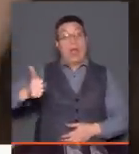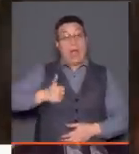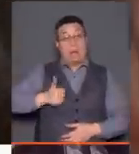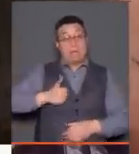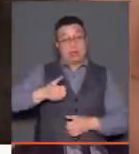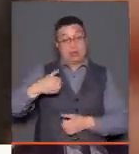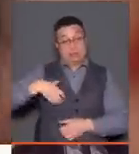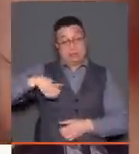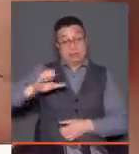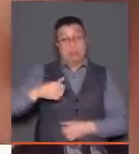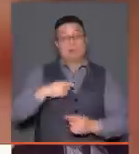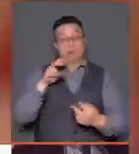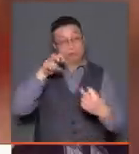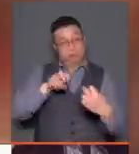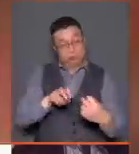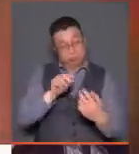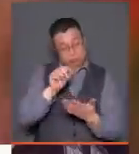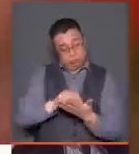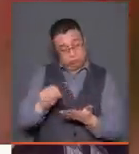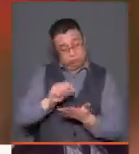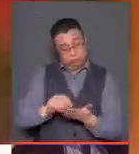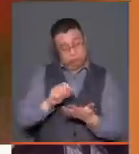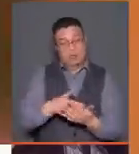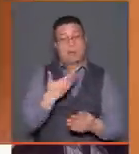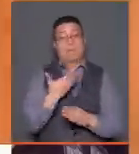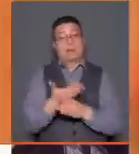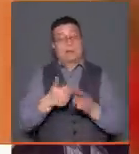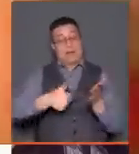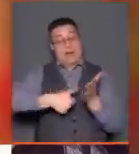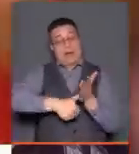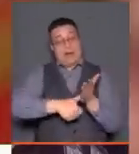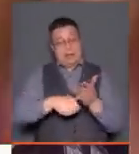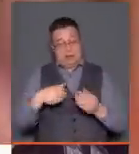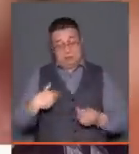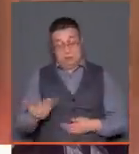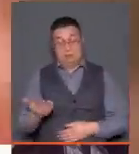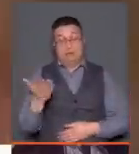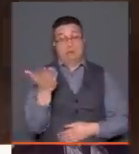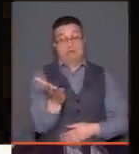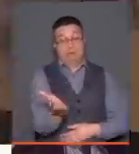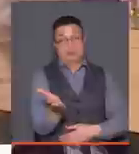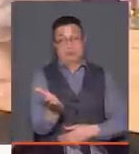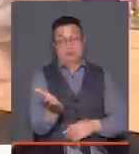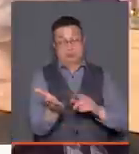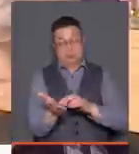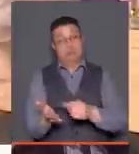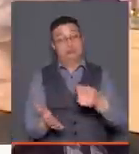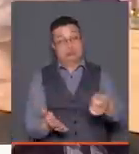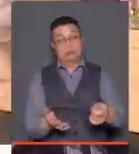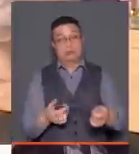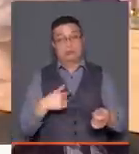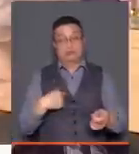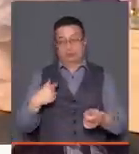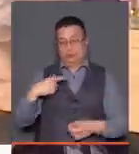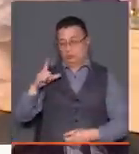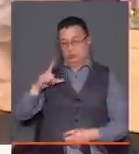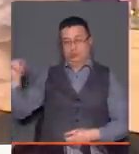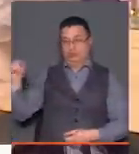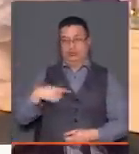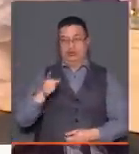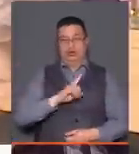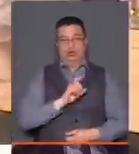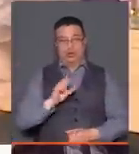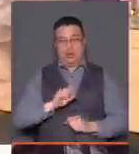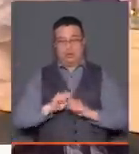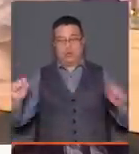la denuncia y me pide mi carnet para ingresar me dice que no me puedo retirar porque tenía